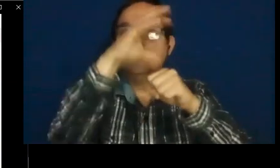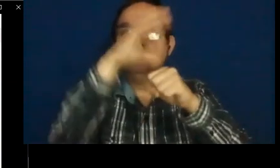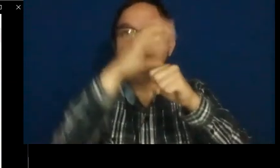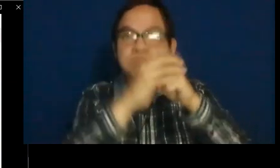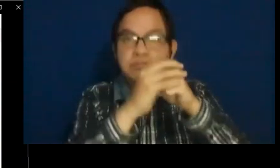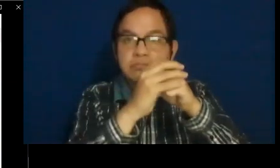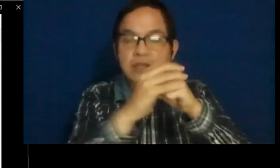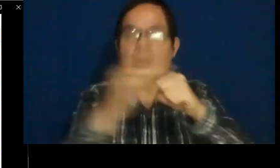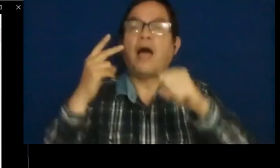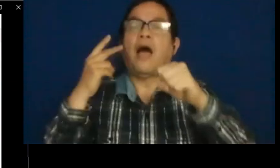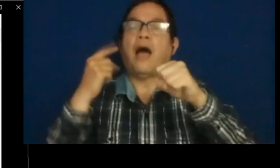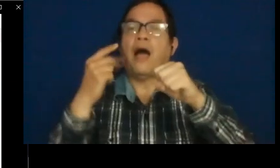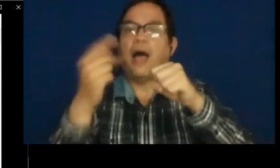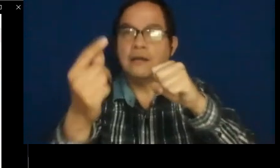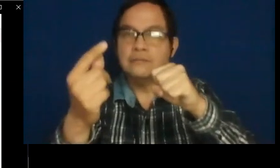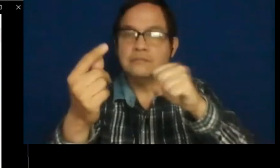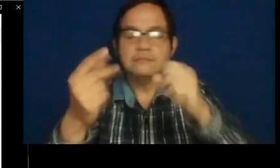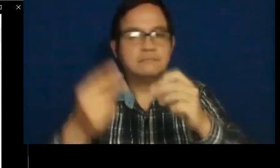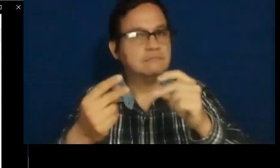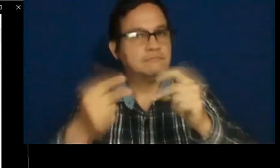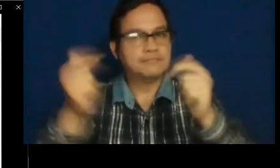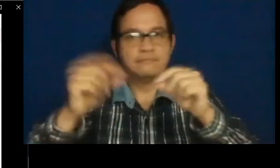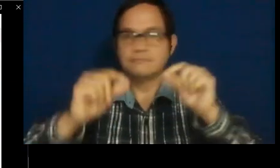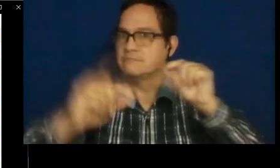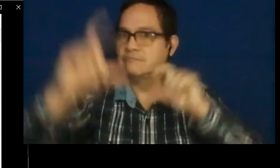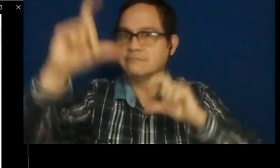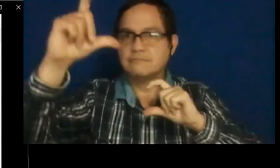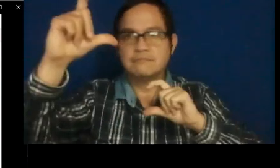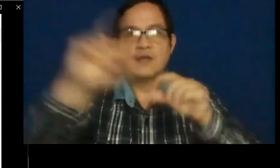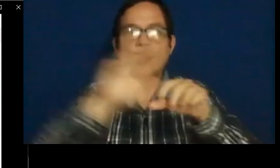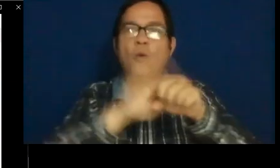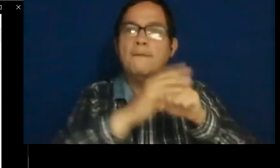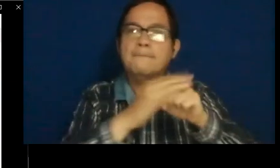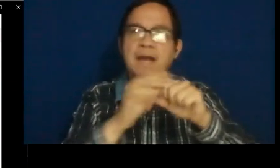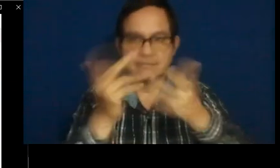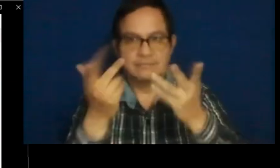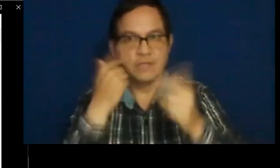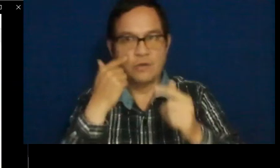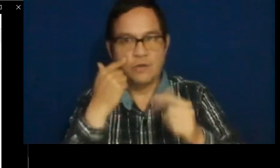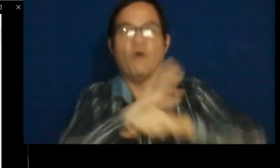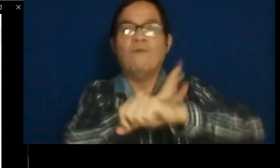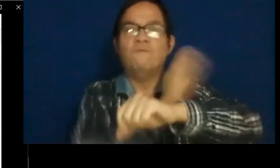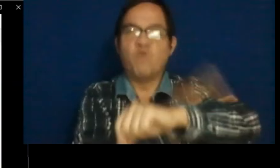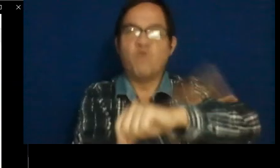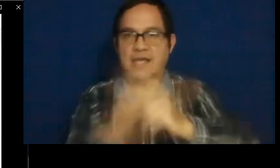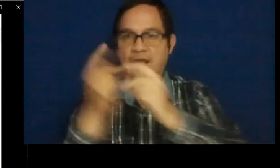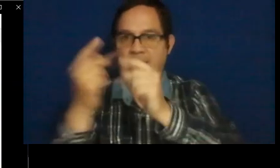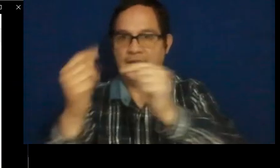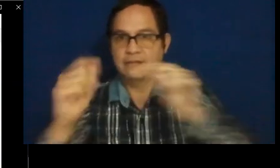que tener muy en cuenta entonces, por favor, que esas dos relaciones existen y se manejan en esta ecuación.